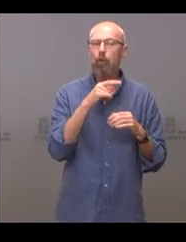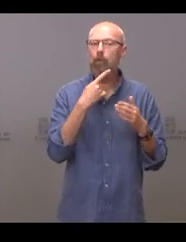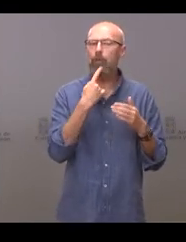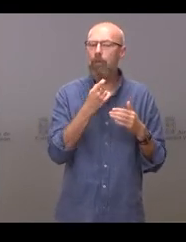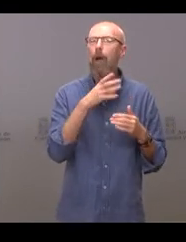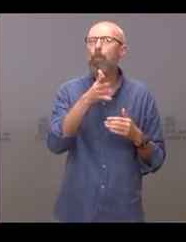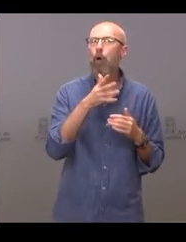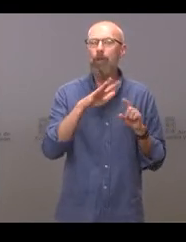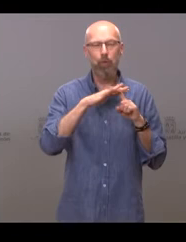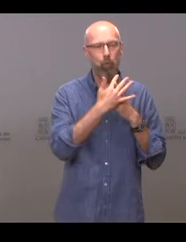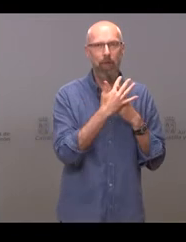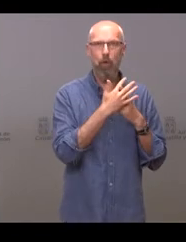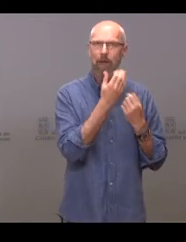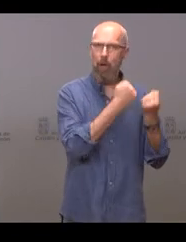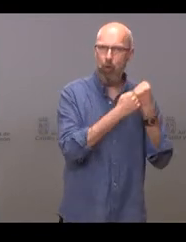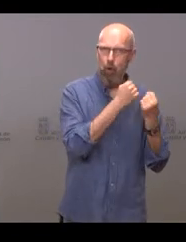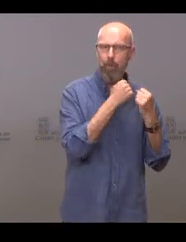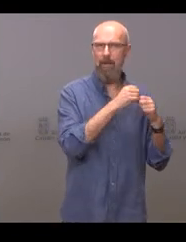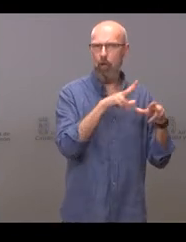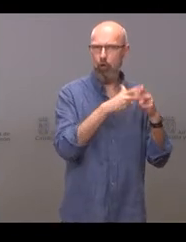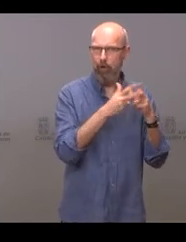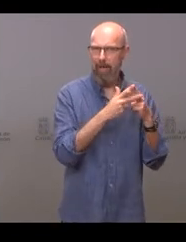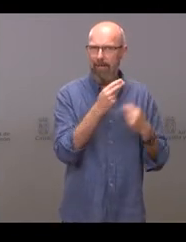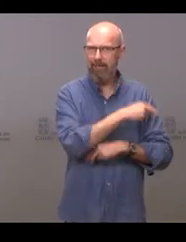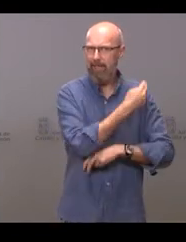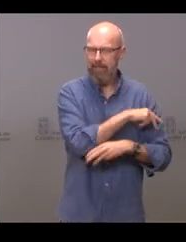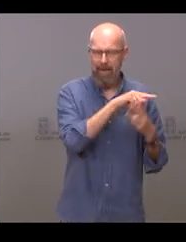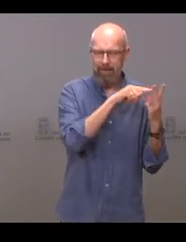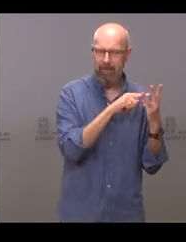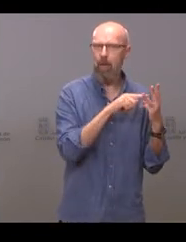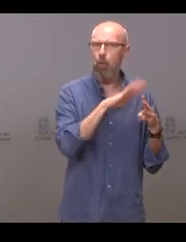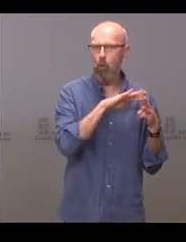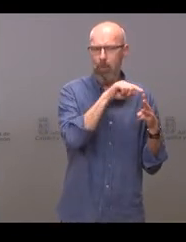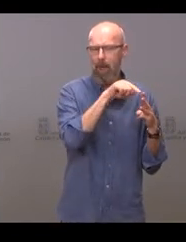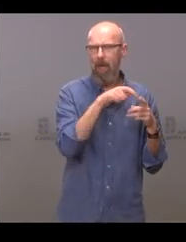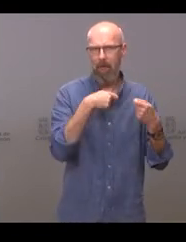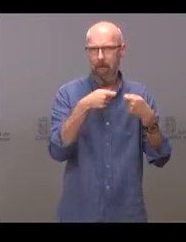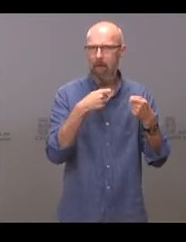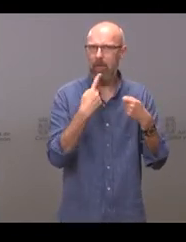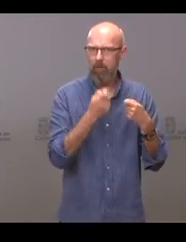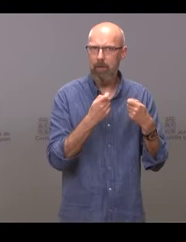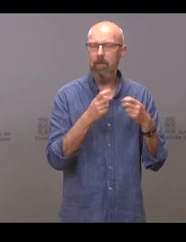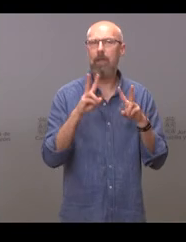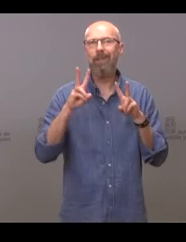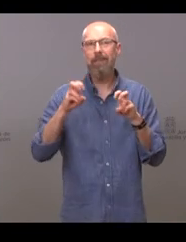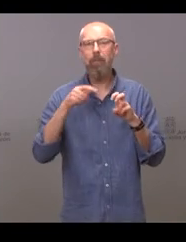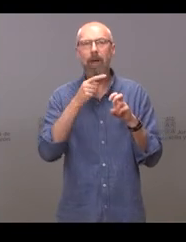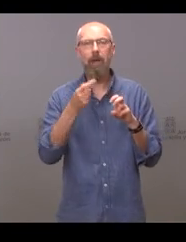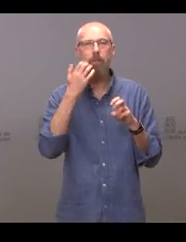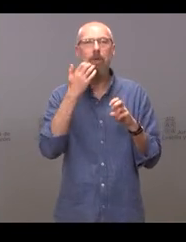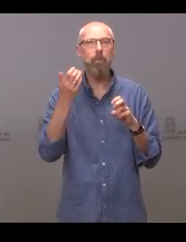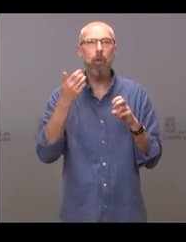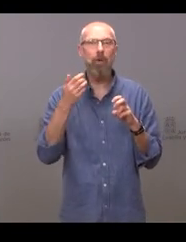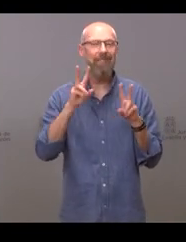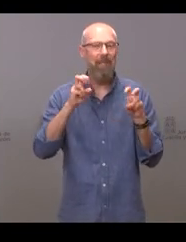sociales y sanitarias que estábamos que estábamos viviendo y en cuanto a los temas de en cual había que ceder más o menos realmente siempre